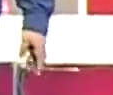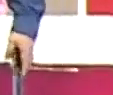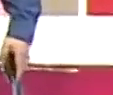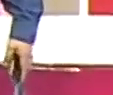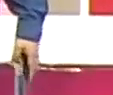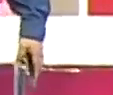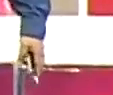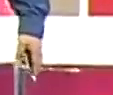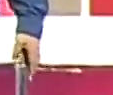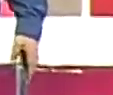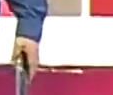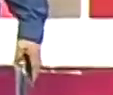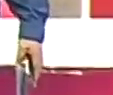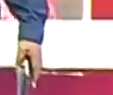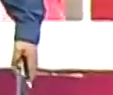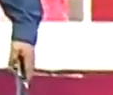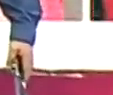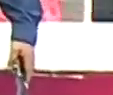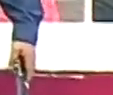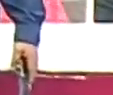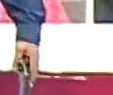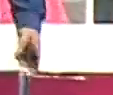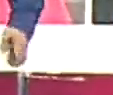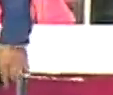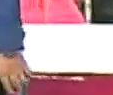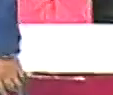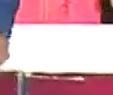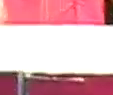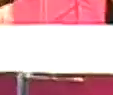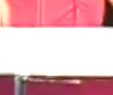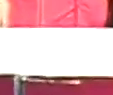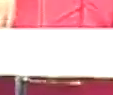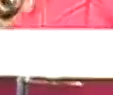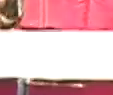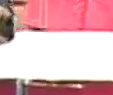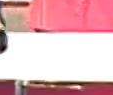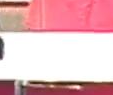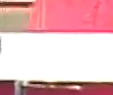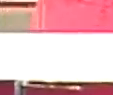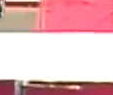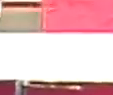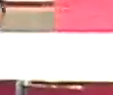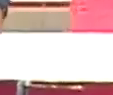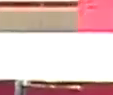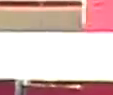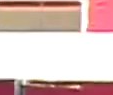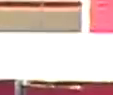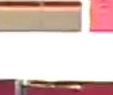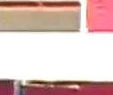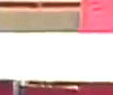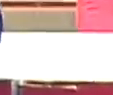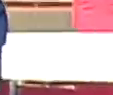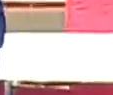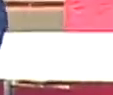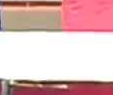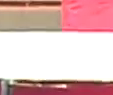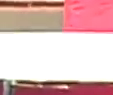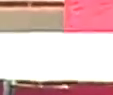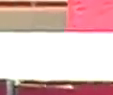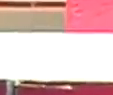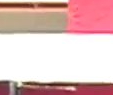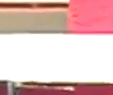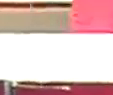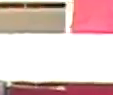nuestro, dicen que viene caliente por nuestro comportamiento, al dejar caer su